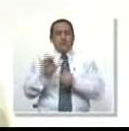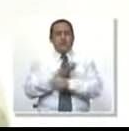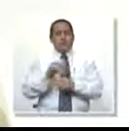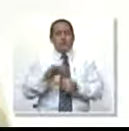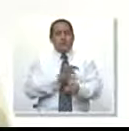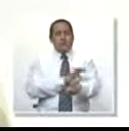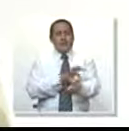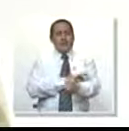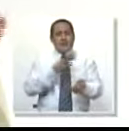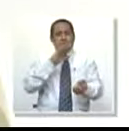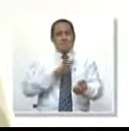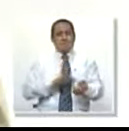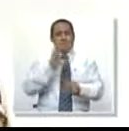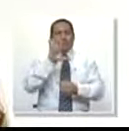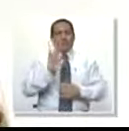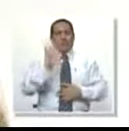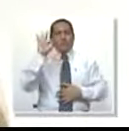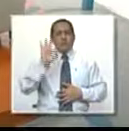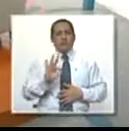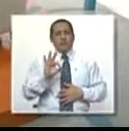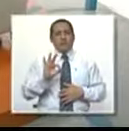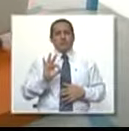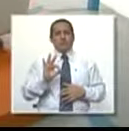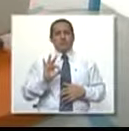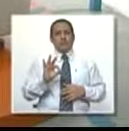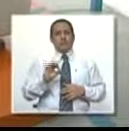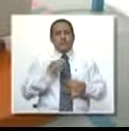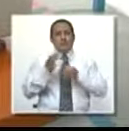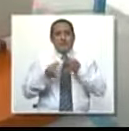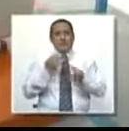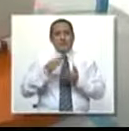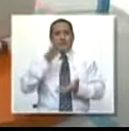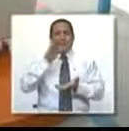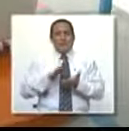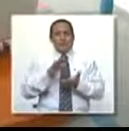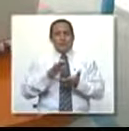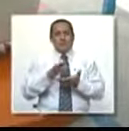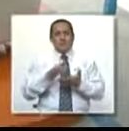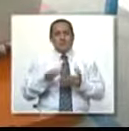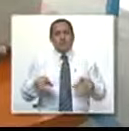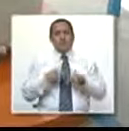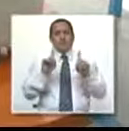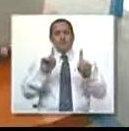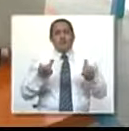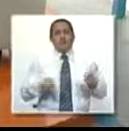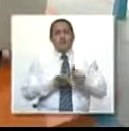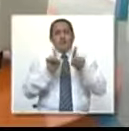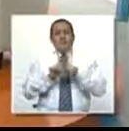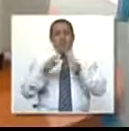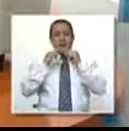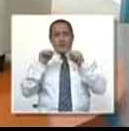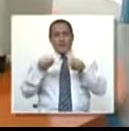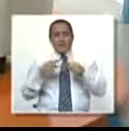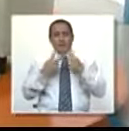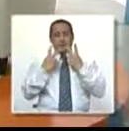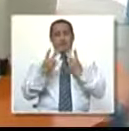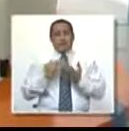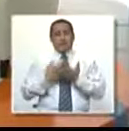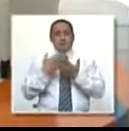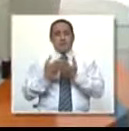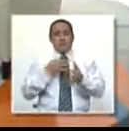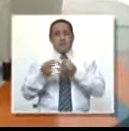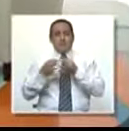la o sea se llega a un 50% digamos y y se reduce la anemia sin embargo aquí lo que hay que